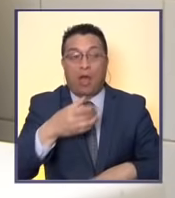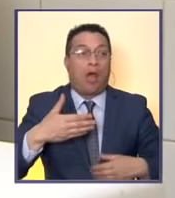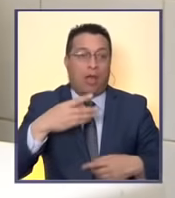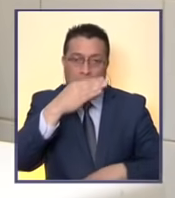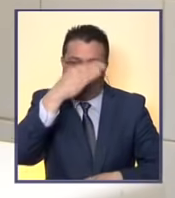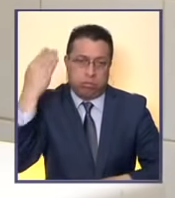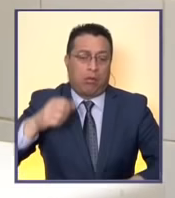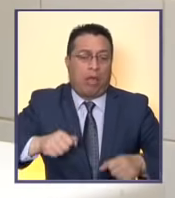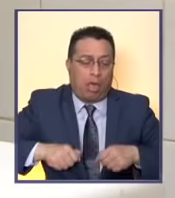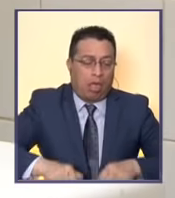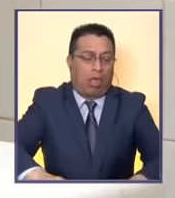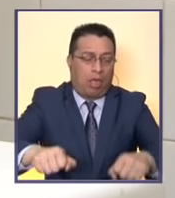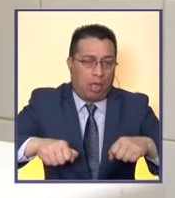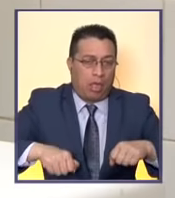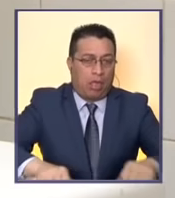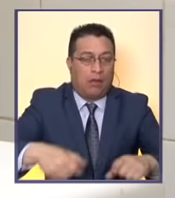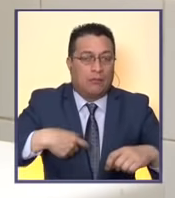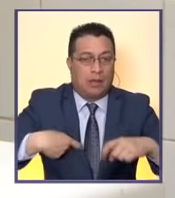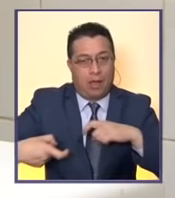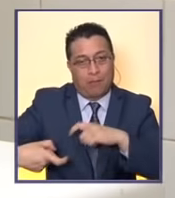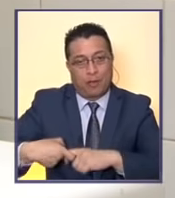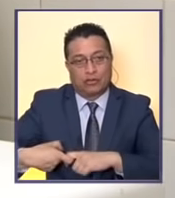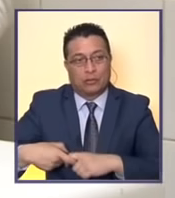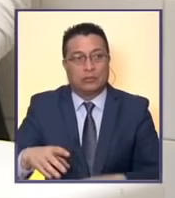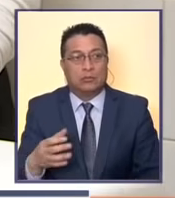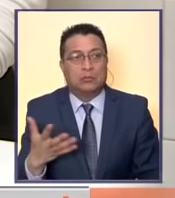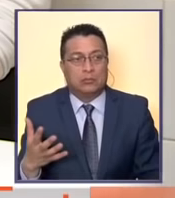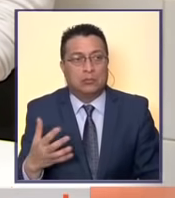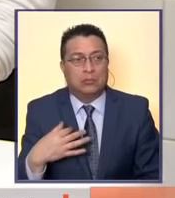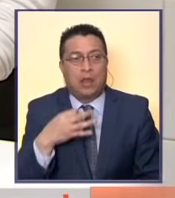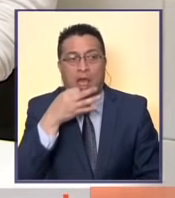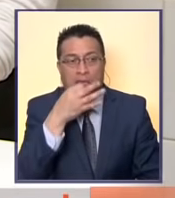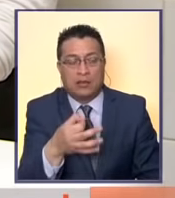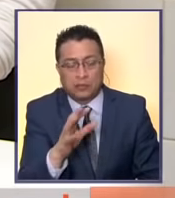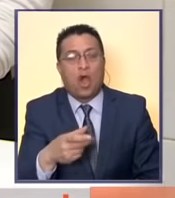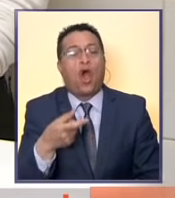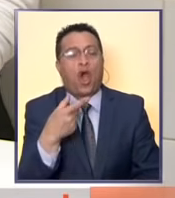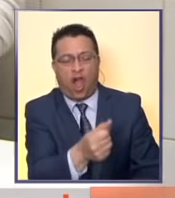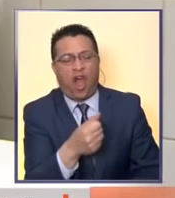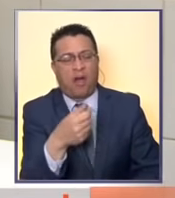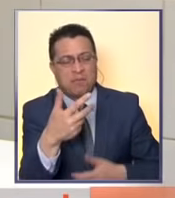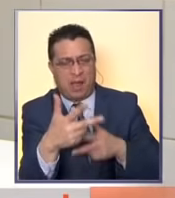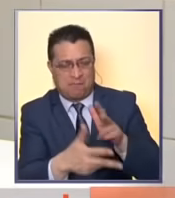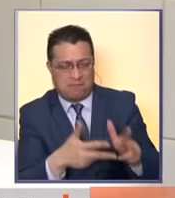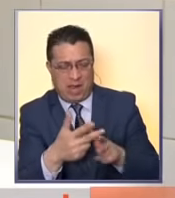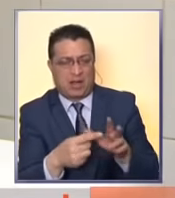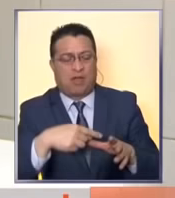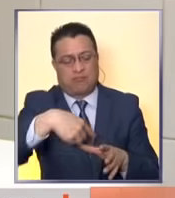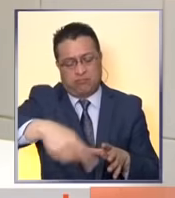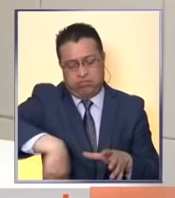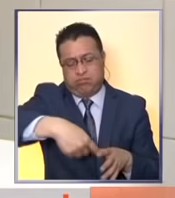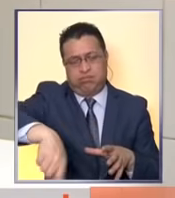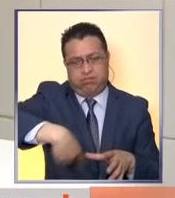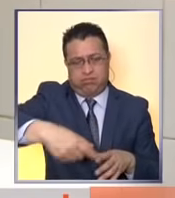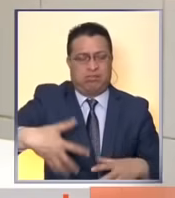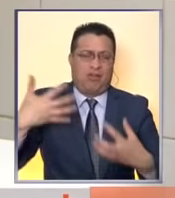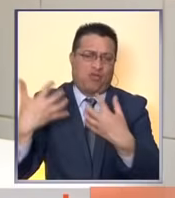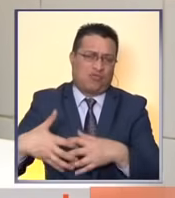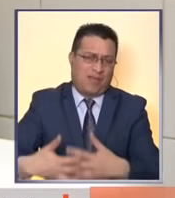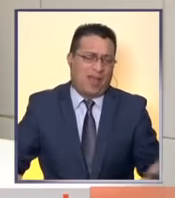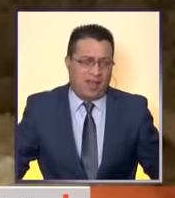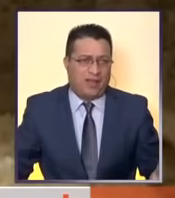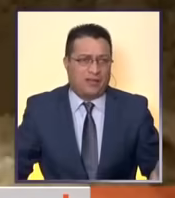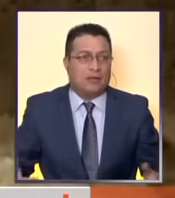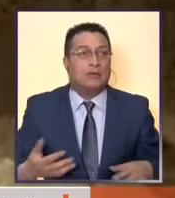De bullerear y llega y nos quiso comprar una máquina sobadora. E hicimos con los